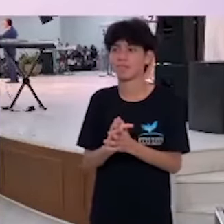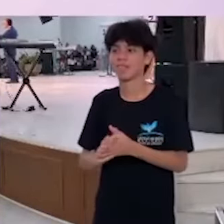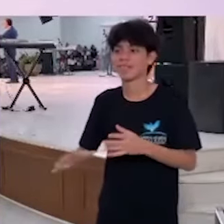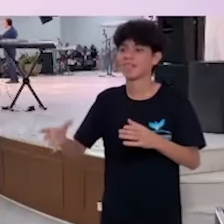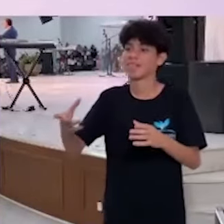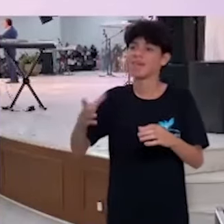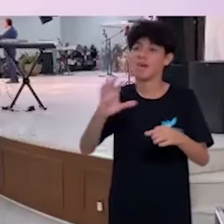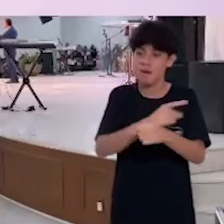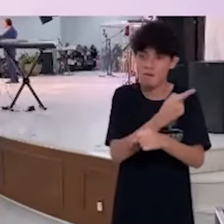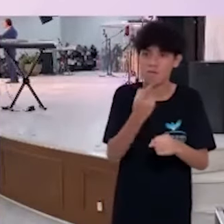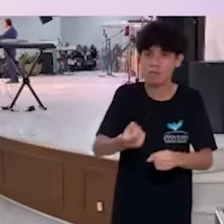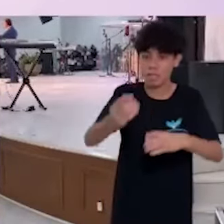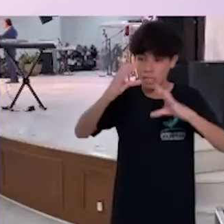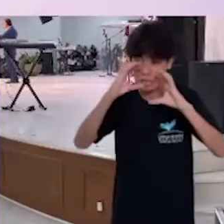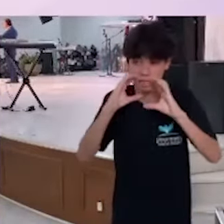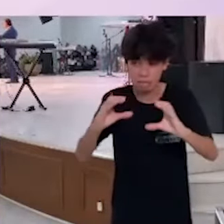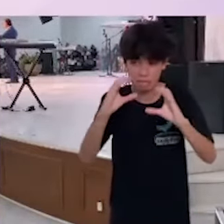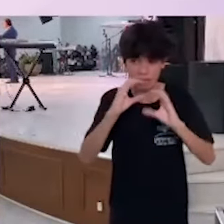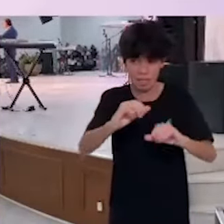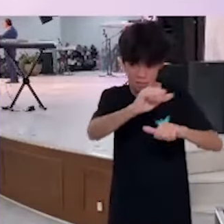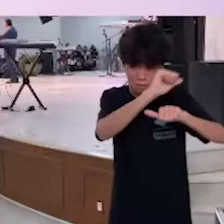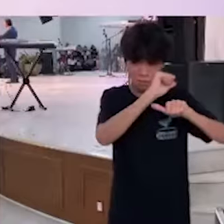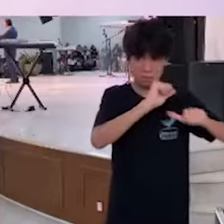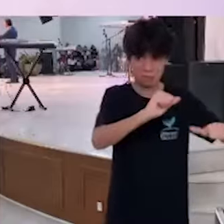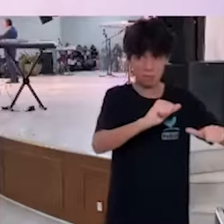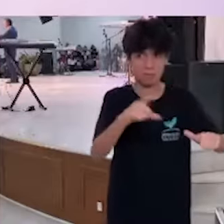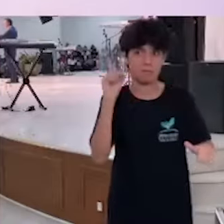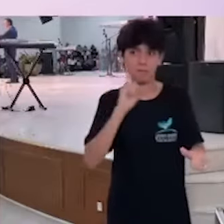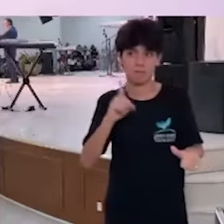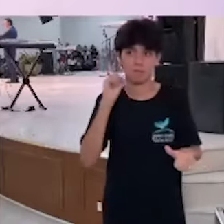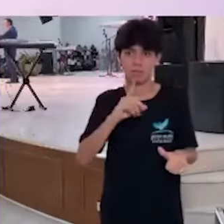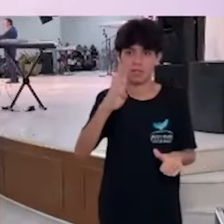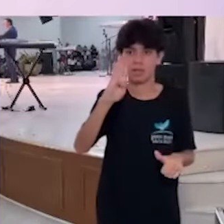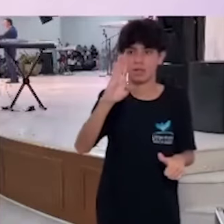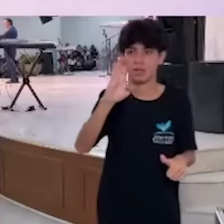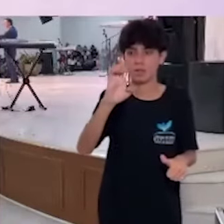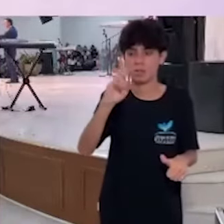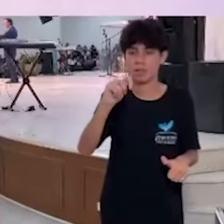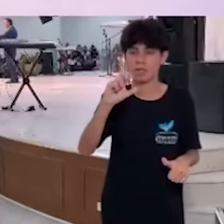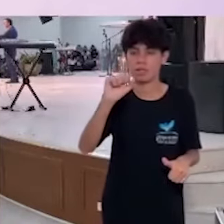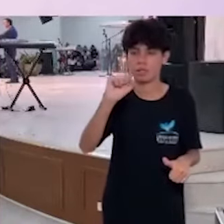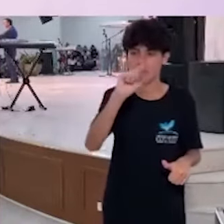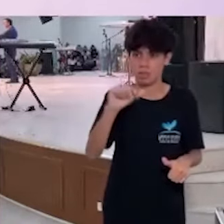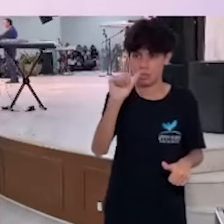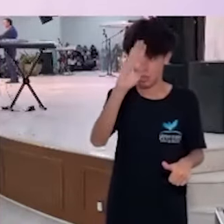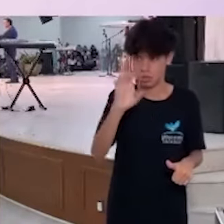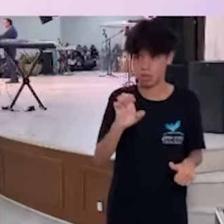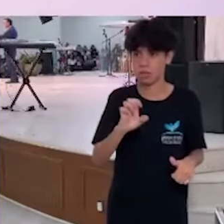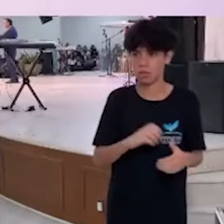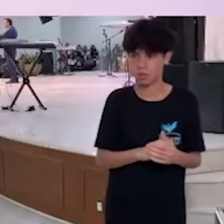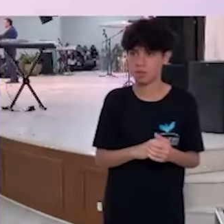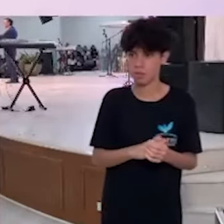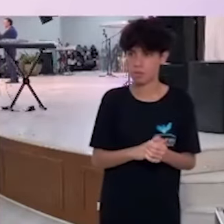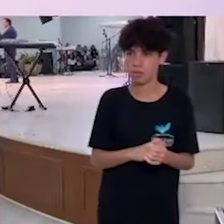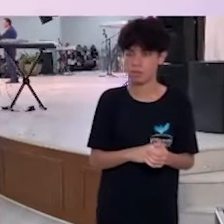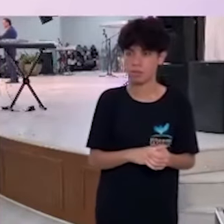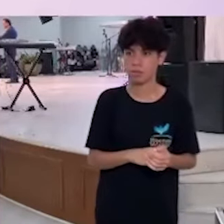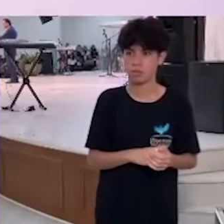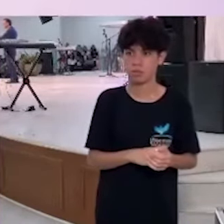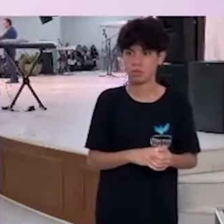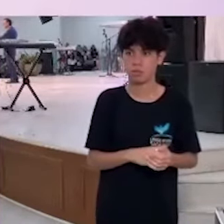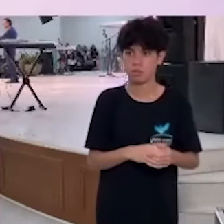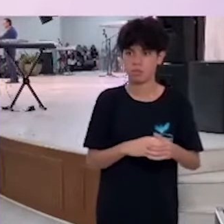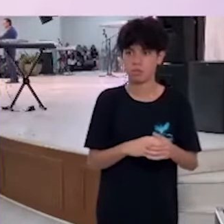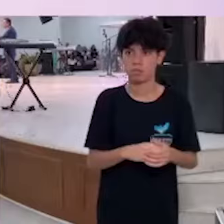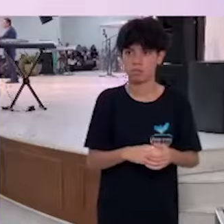Betsabé. Betsabé era una mujer casada, ¿verdad? Y David no tenía ninguna autoridad sobre una mujer casada, aunque fuera el